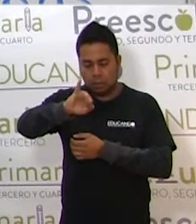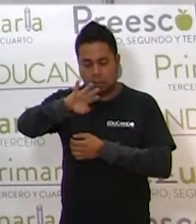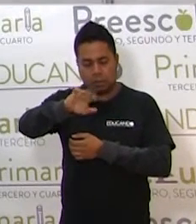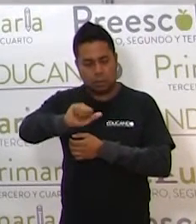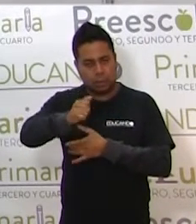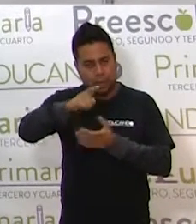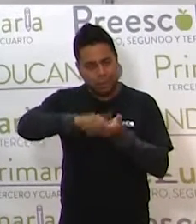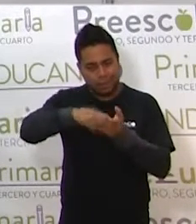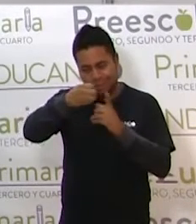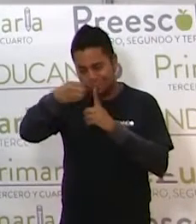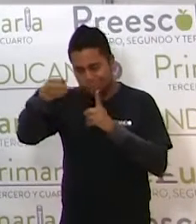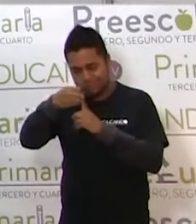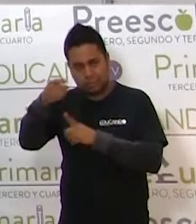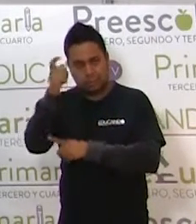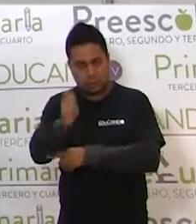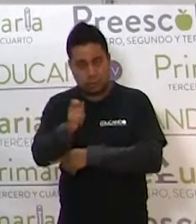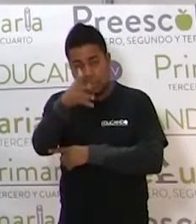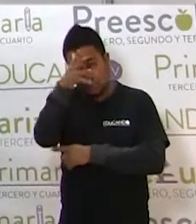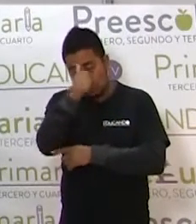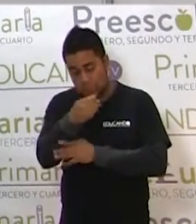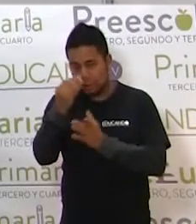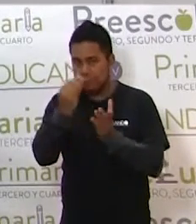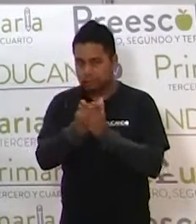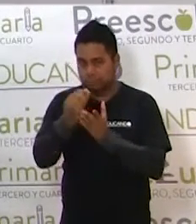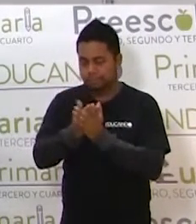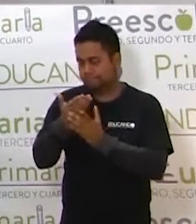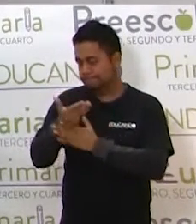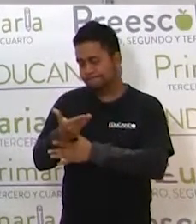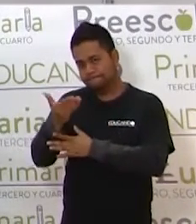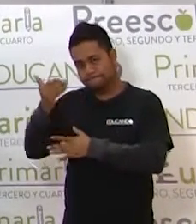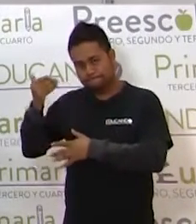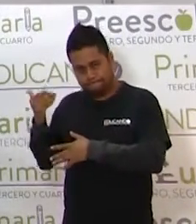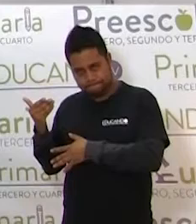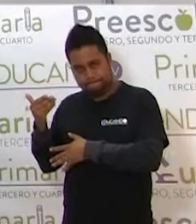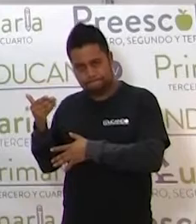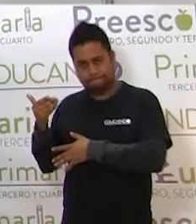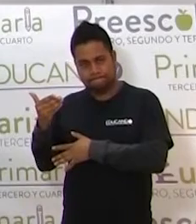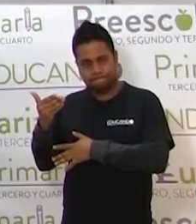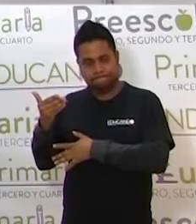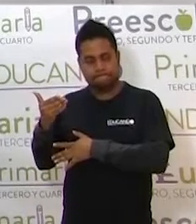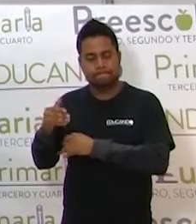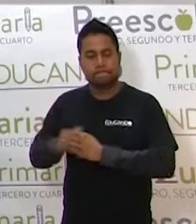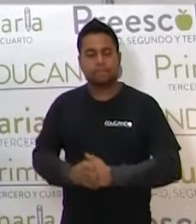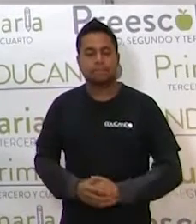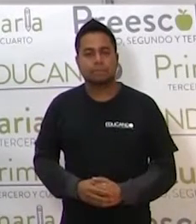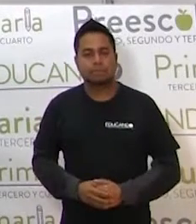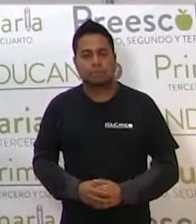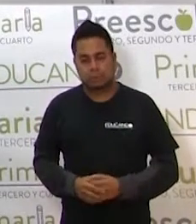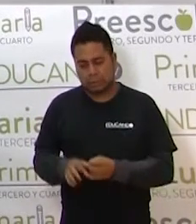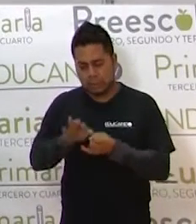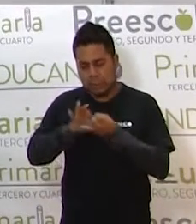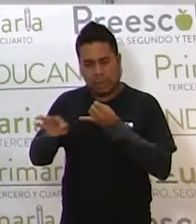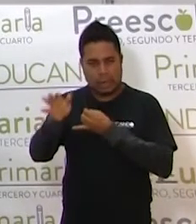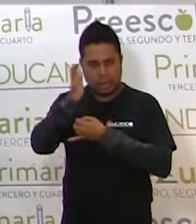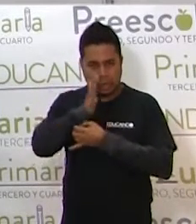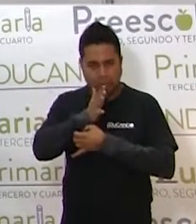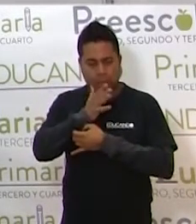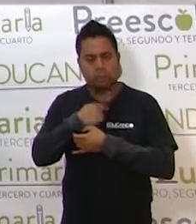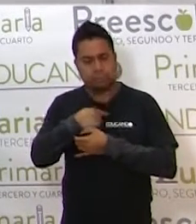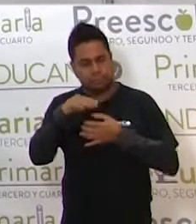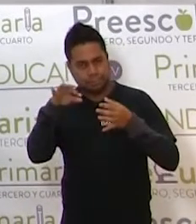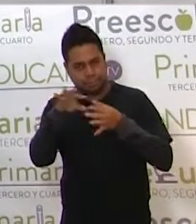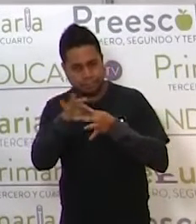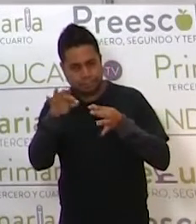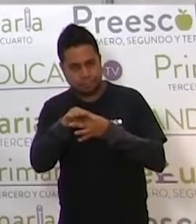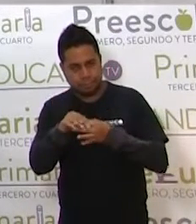bien en la sesión anterior una de las últimas partes que estuvimos trabajando fue el